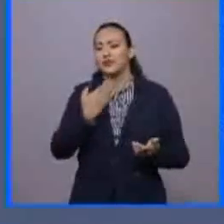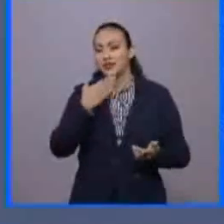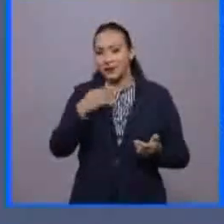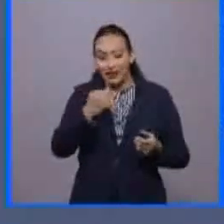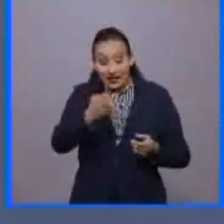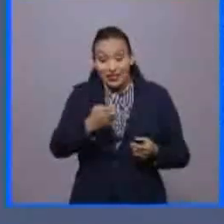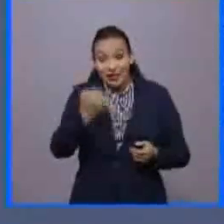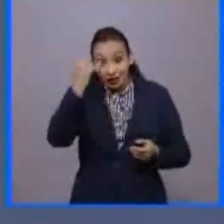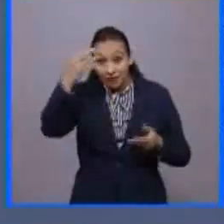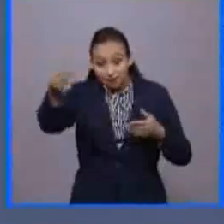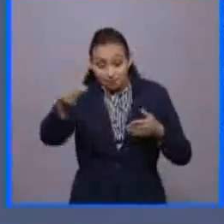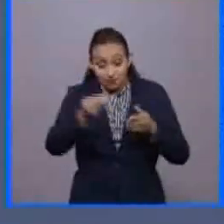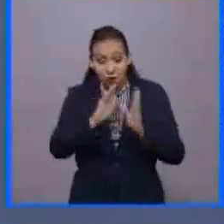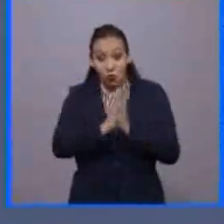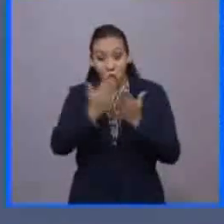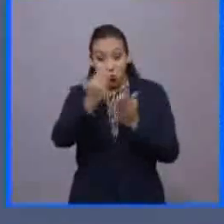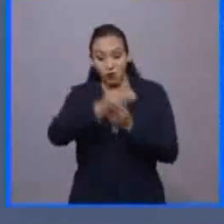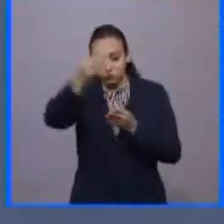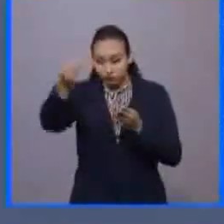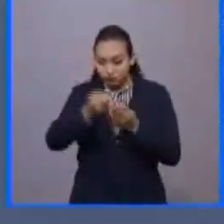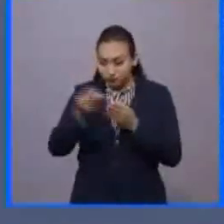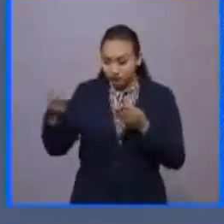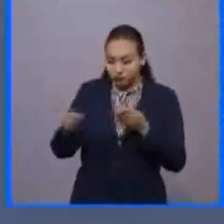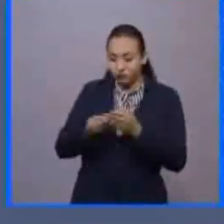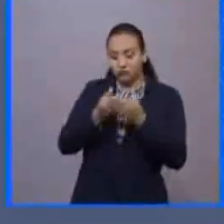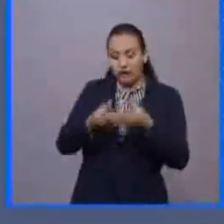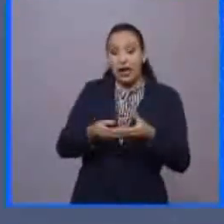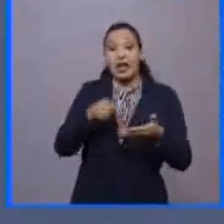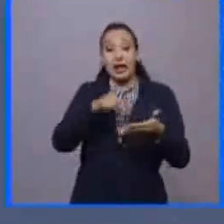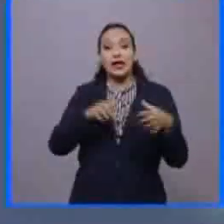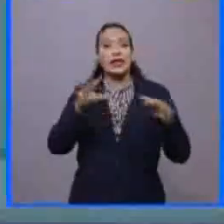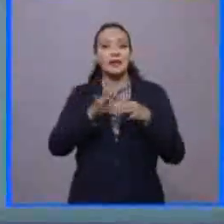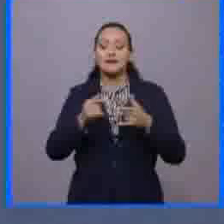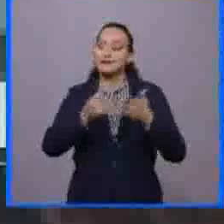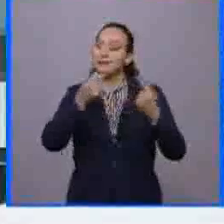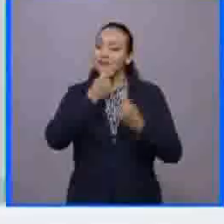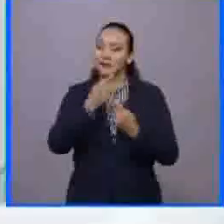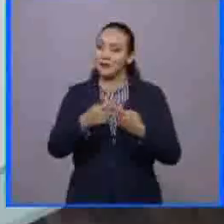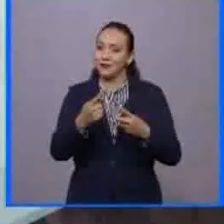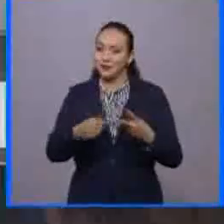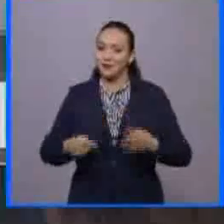cuaderno, porque si no uno podría decir son menos los casos, ¿no?, que son de niños.